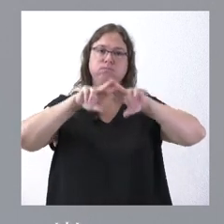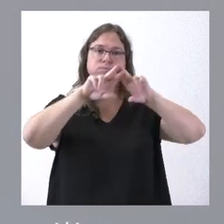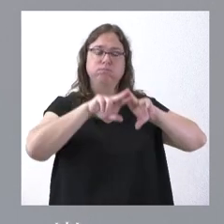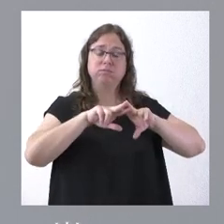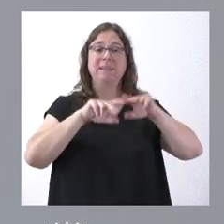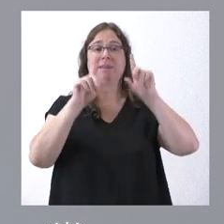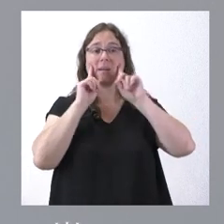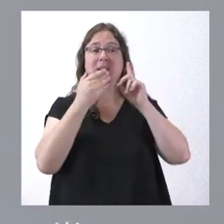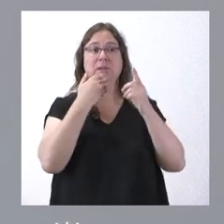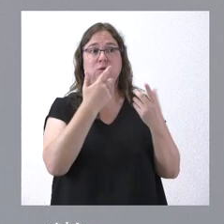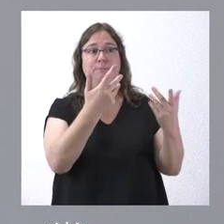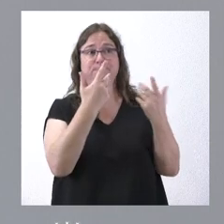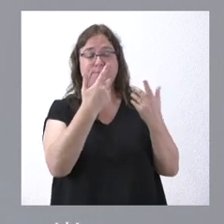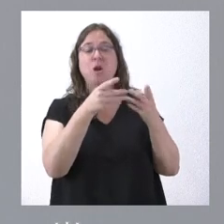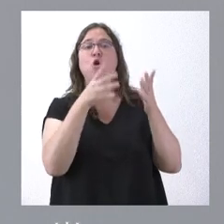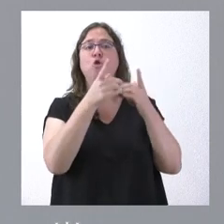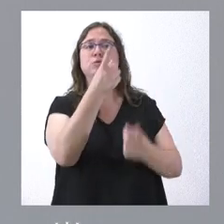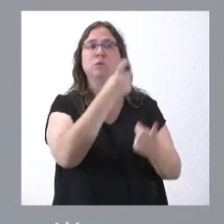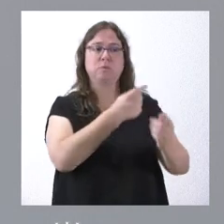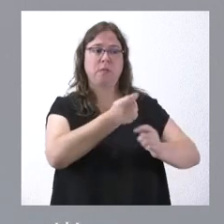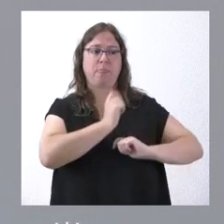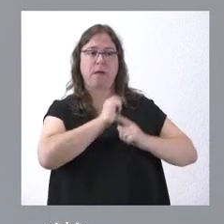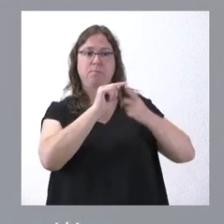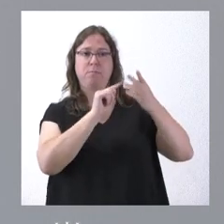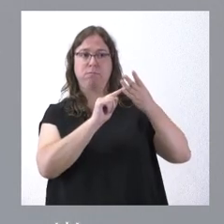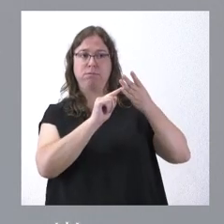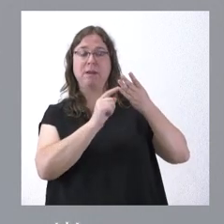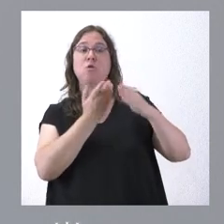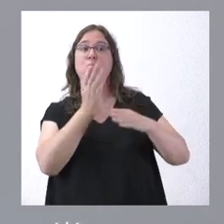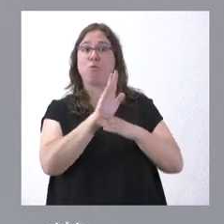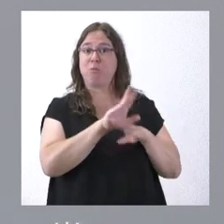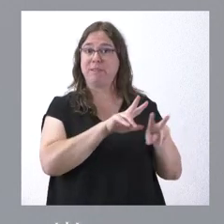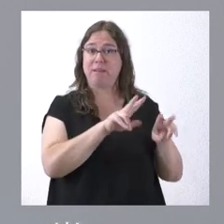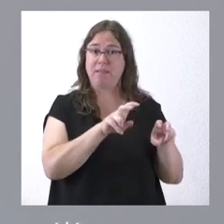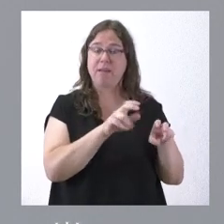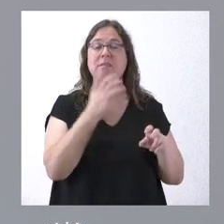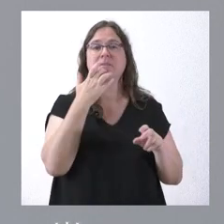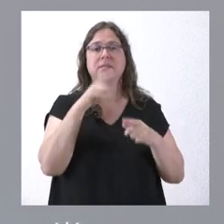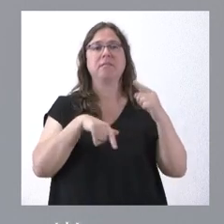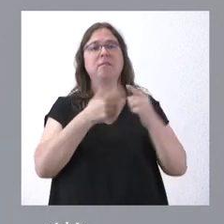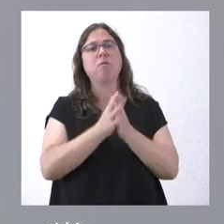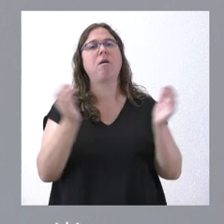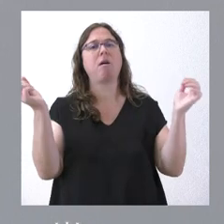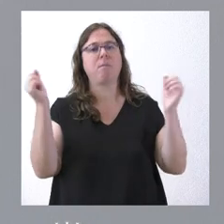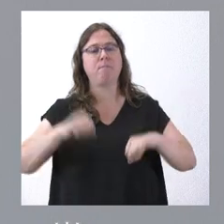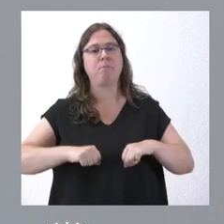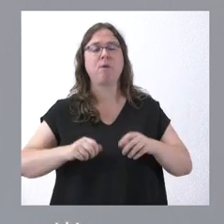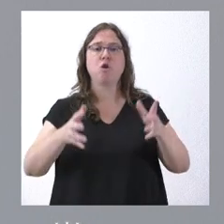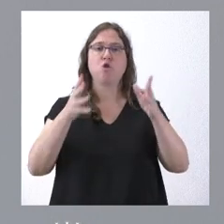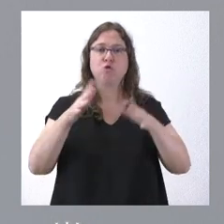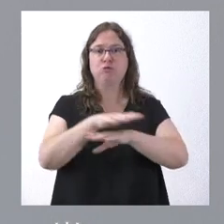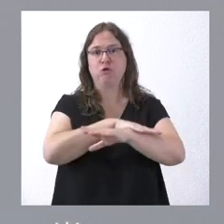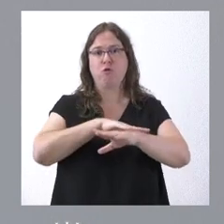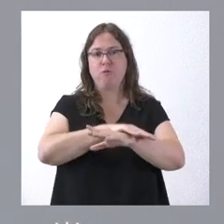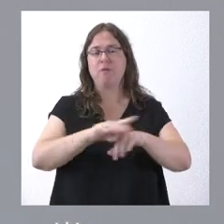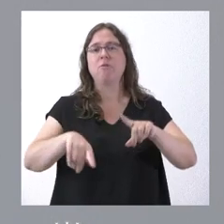caso hiciera el Consejo Consultivo sobre la propuesta inicial, el aprobarse por parte del Consejo de Gobierno y